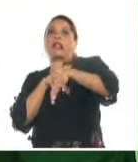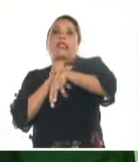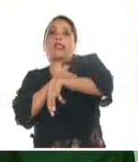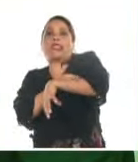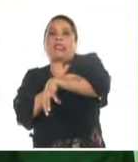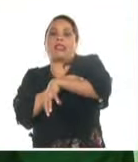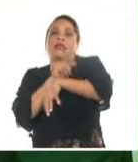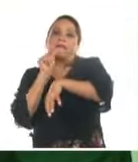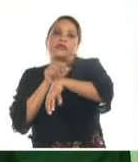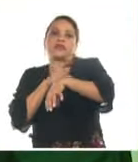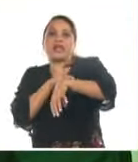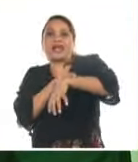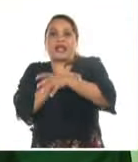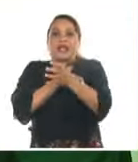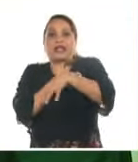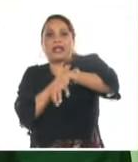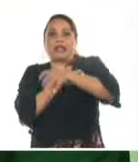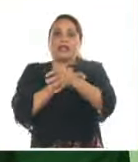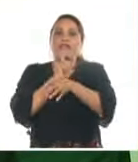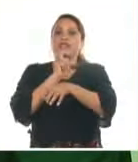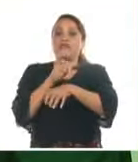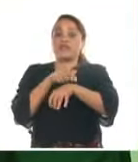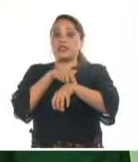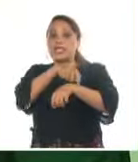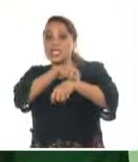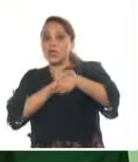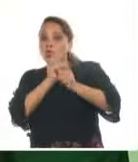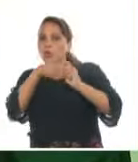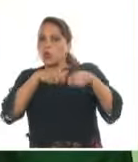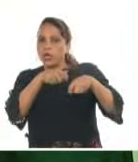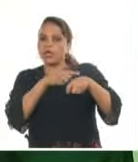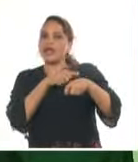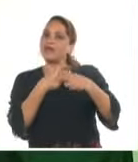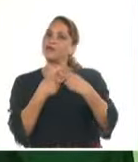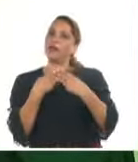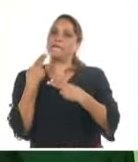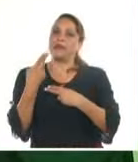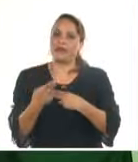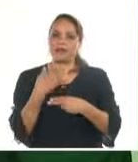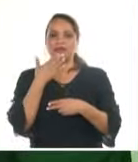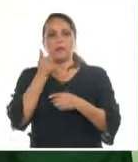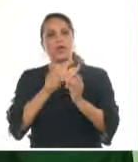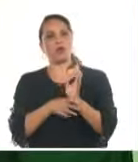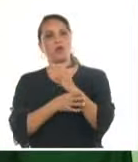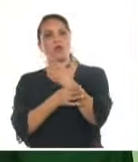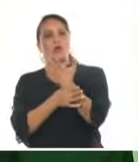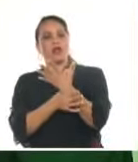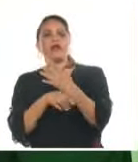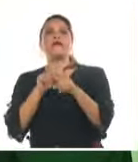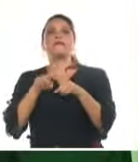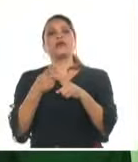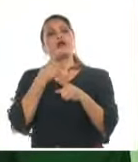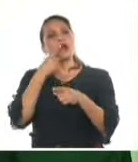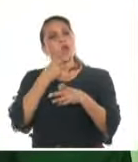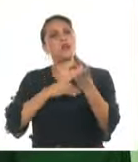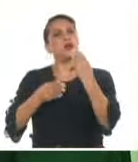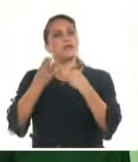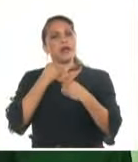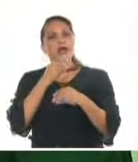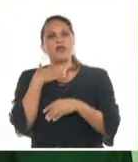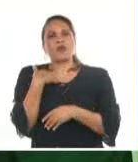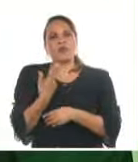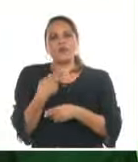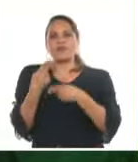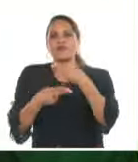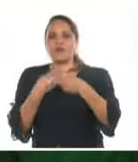tienen movilidad y que con esta cirugía están viendo una esperanza. Pero precisamente para hablarnos acerca de esto, del entrenamiento que está ocurriendo